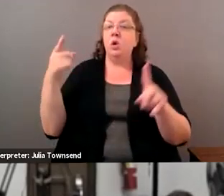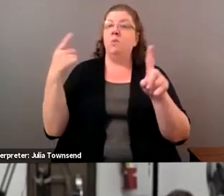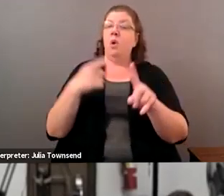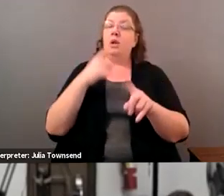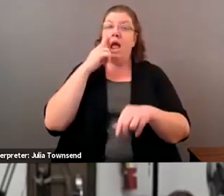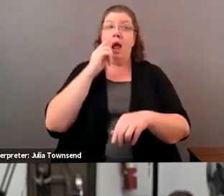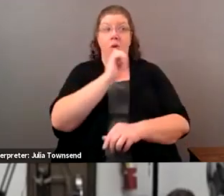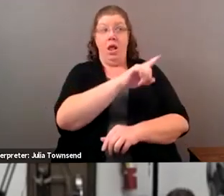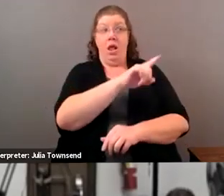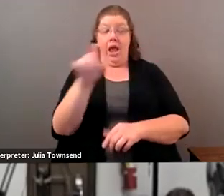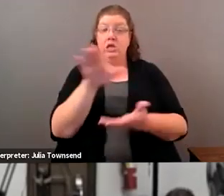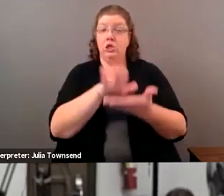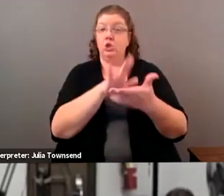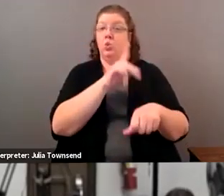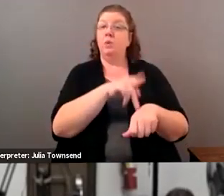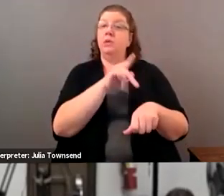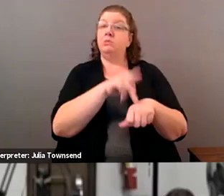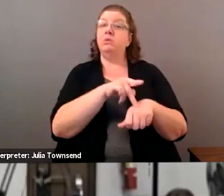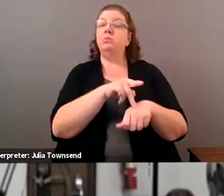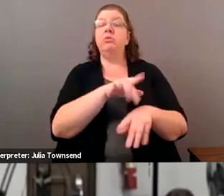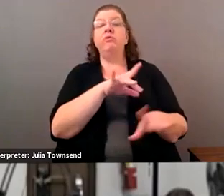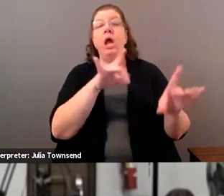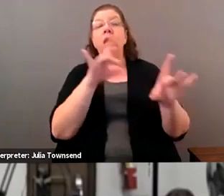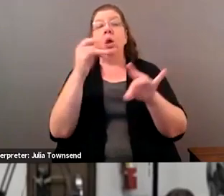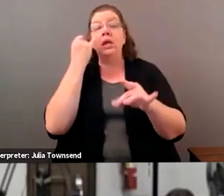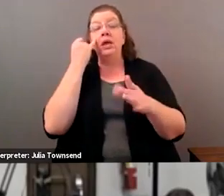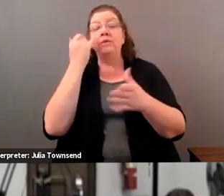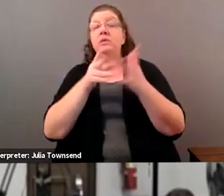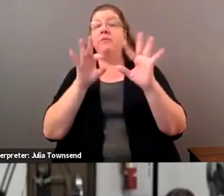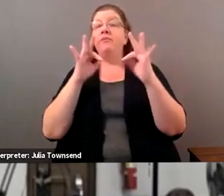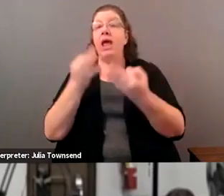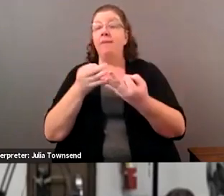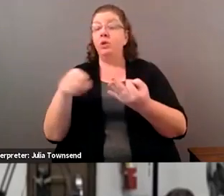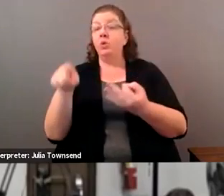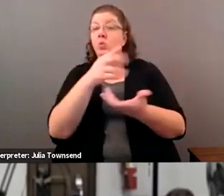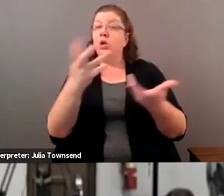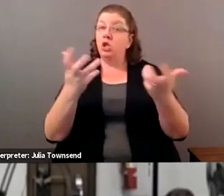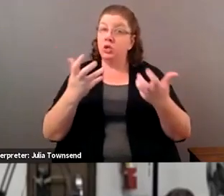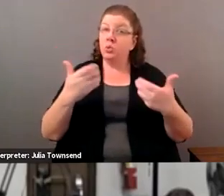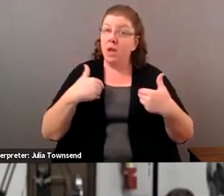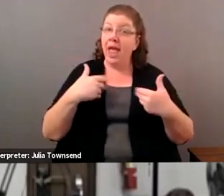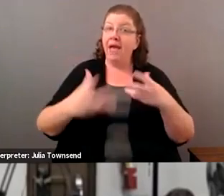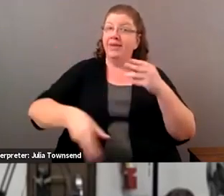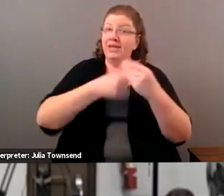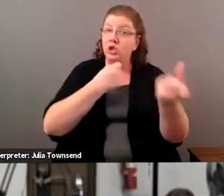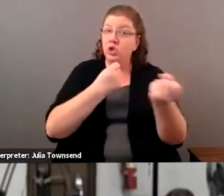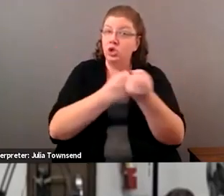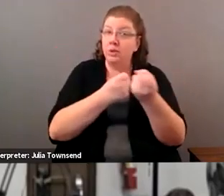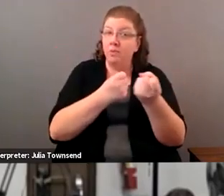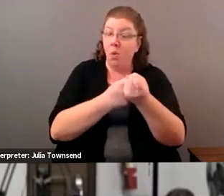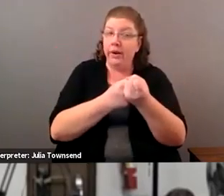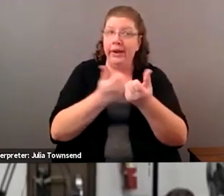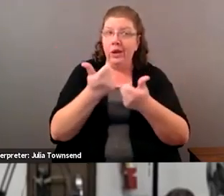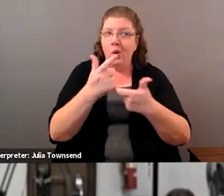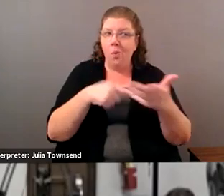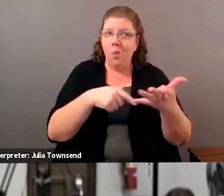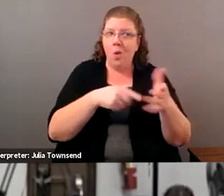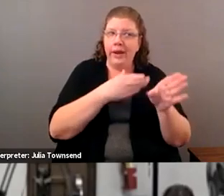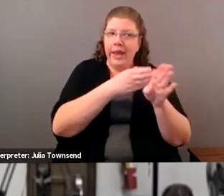pedir a los principios a los directores que averigüen si hay familias quienes están buscando este área adicional en qué